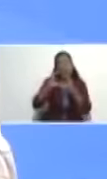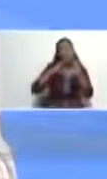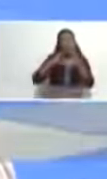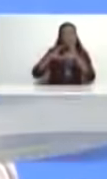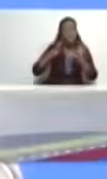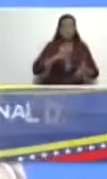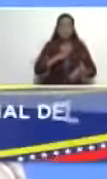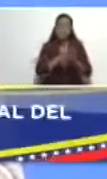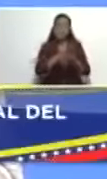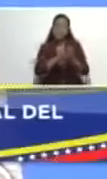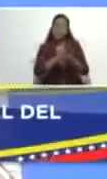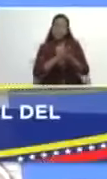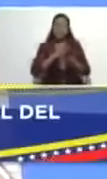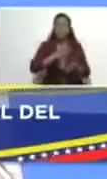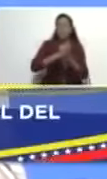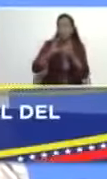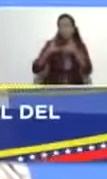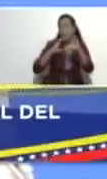conversadito.